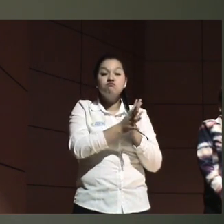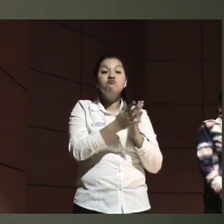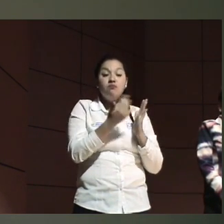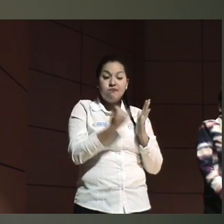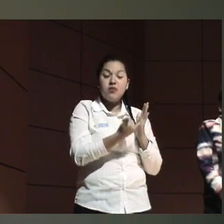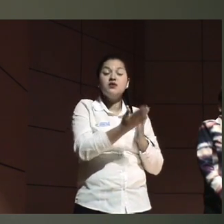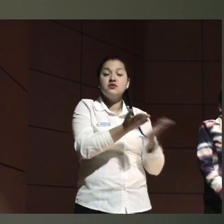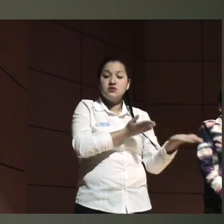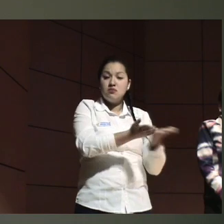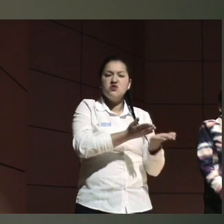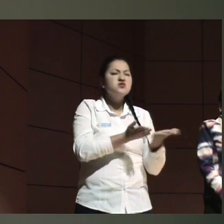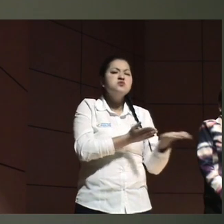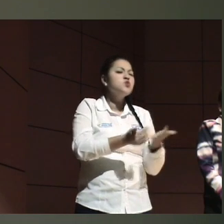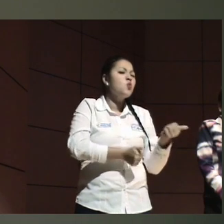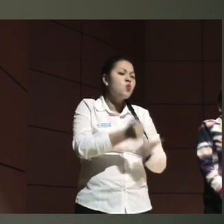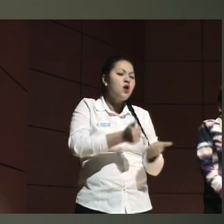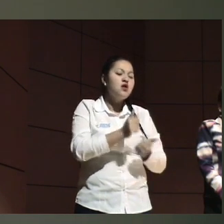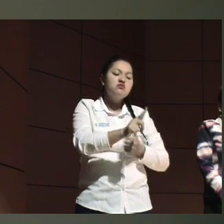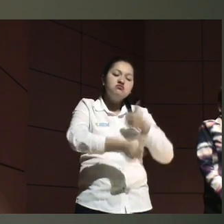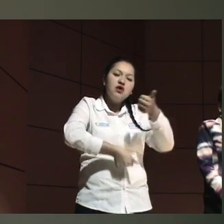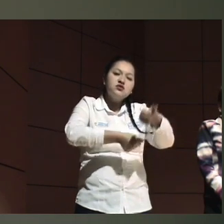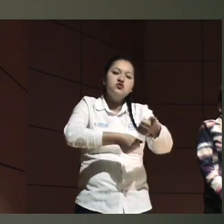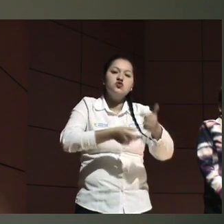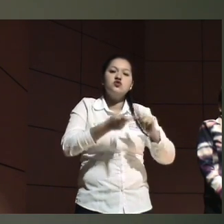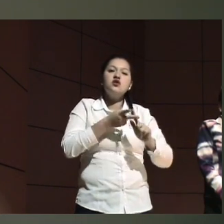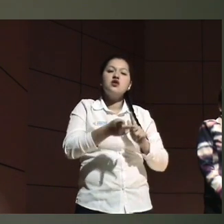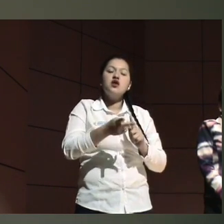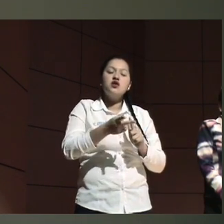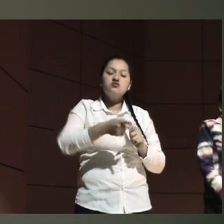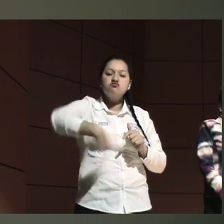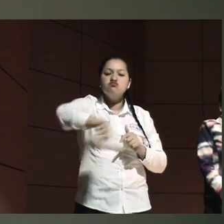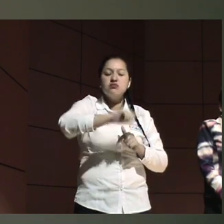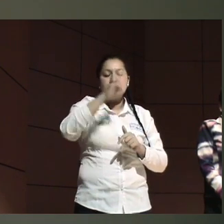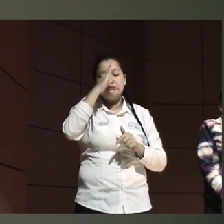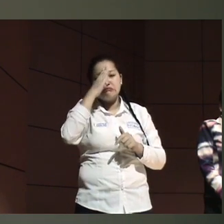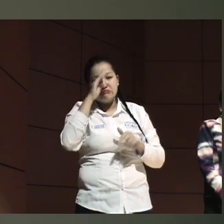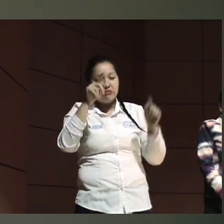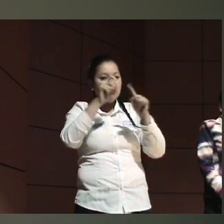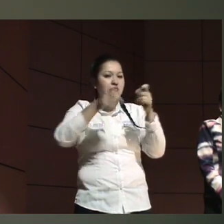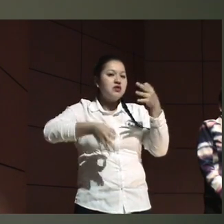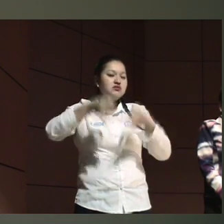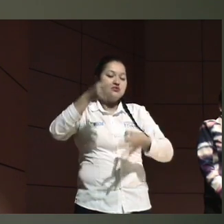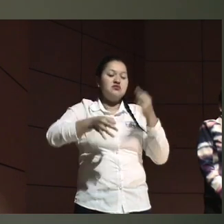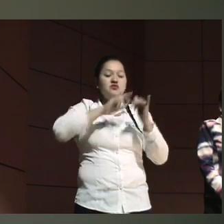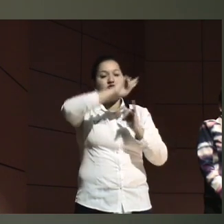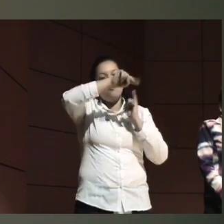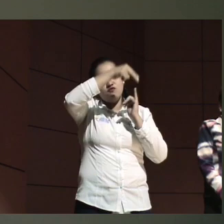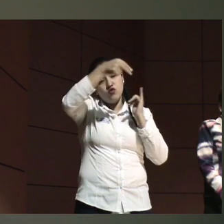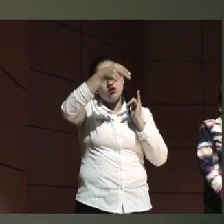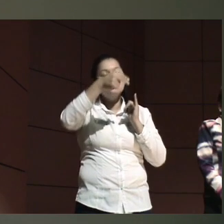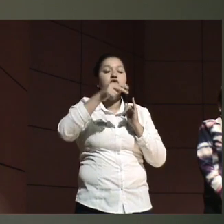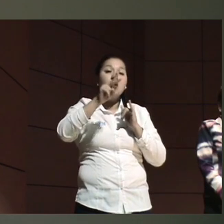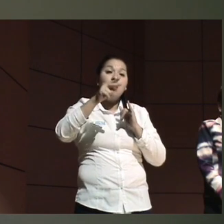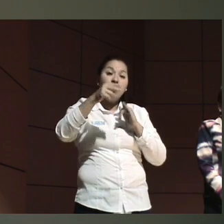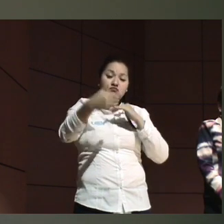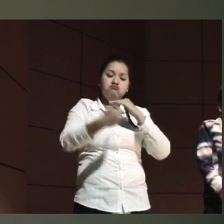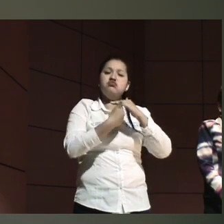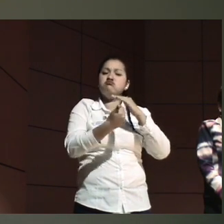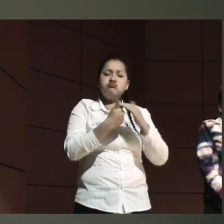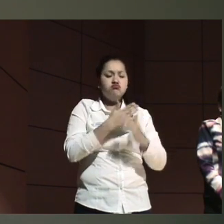que es el servicio asesorías y consultorías en psicología forense que lo que ha buscado es proveer a la comunidad en general